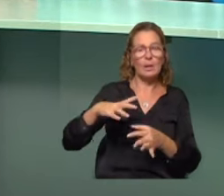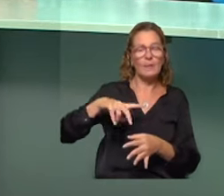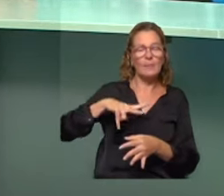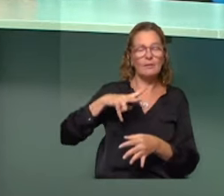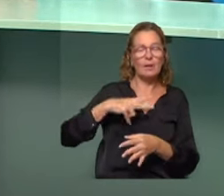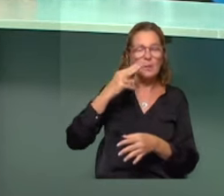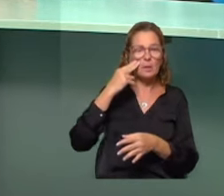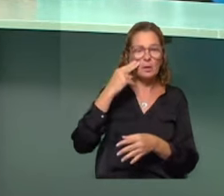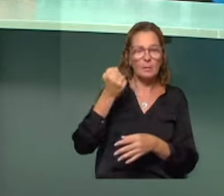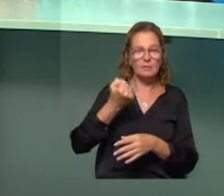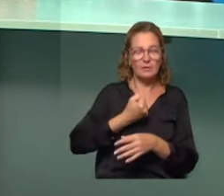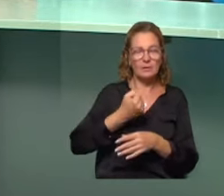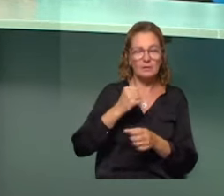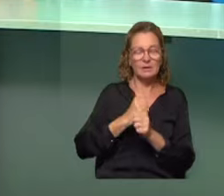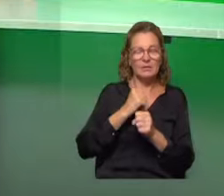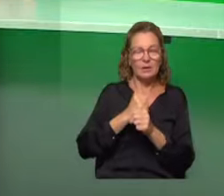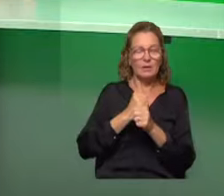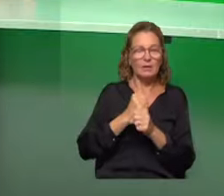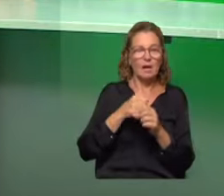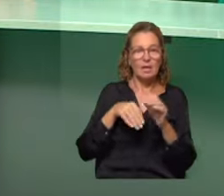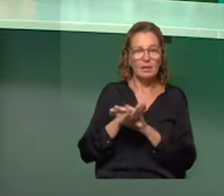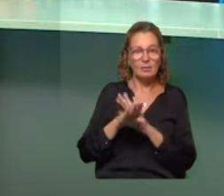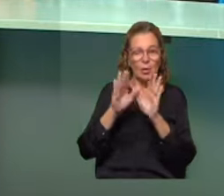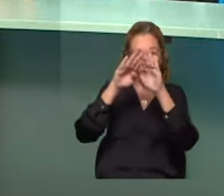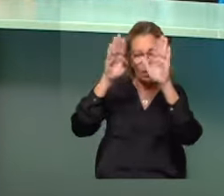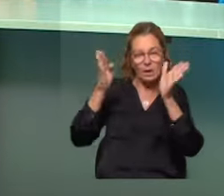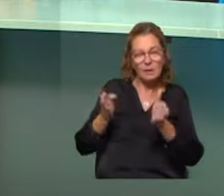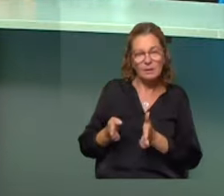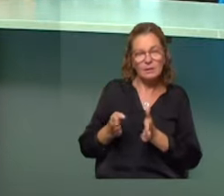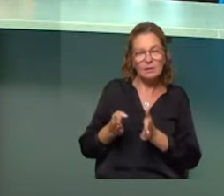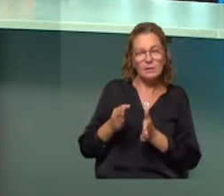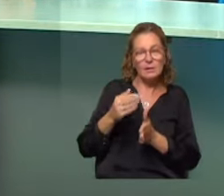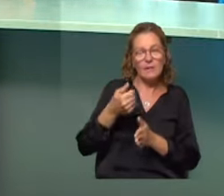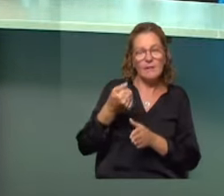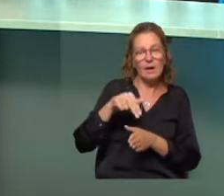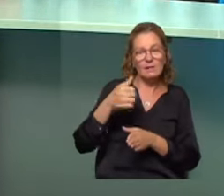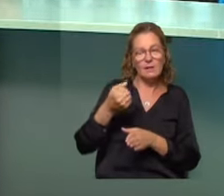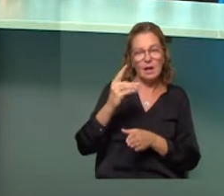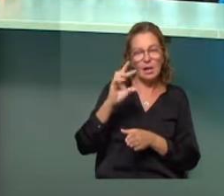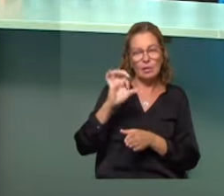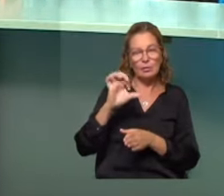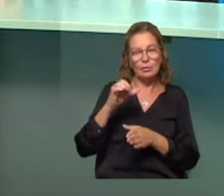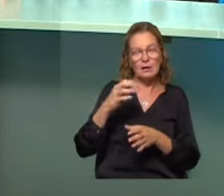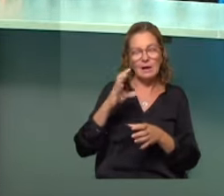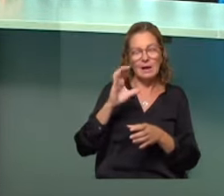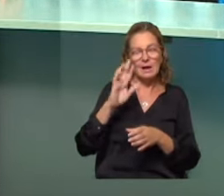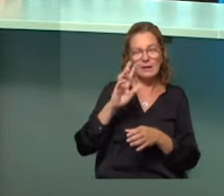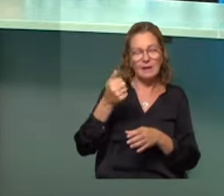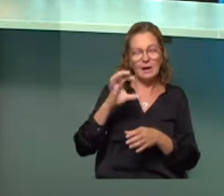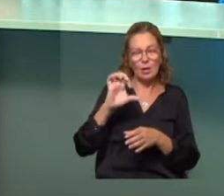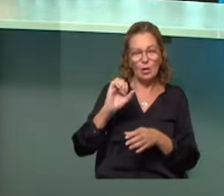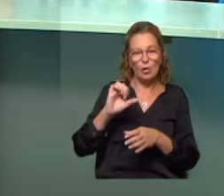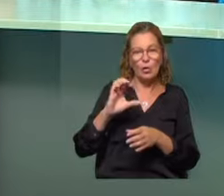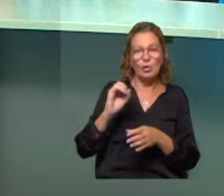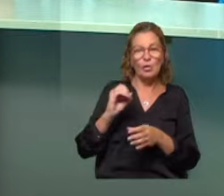debido al homicidio de un trabajador de seguridad que se encontraba en una garita en la zona de Bañados de Carrasco. Le robaron su moto, su arma y